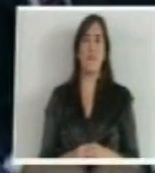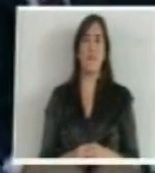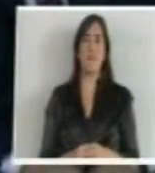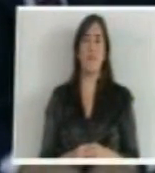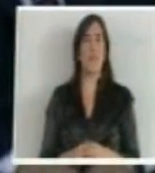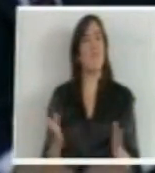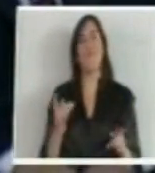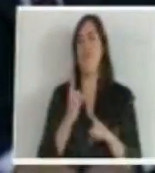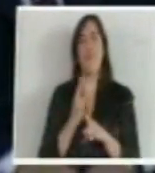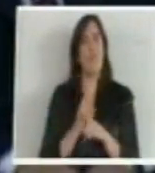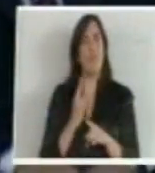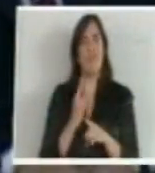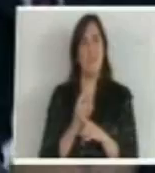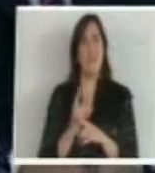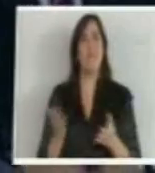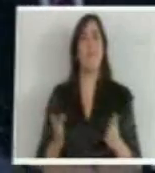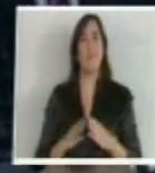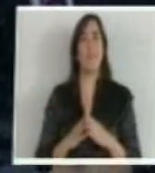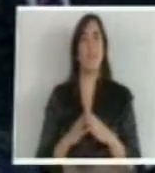Como siempre.